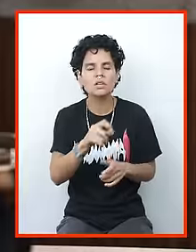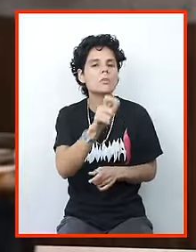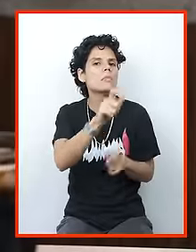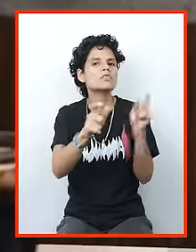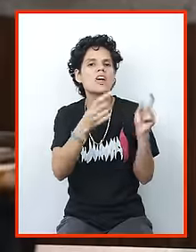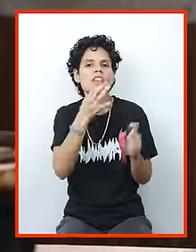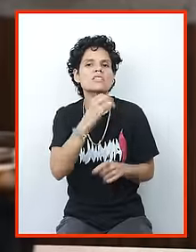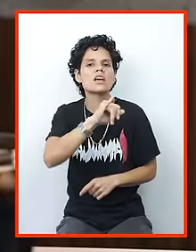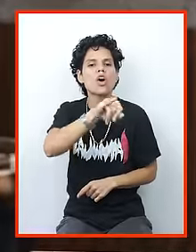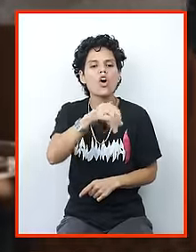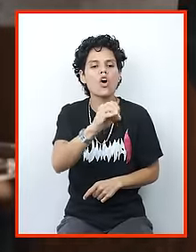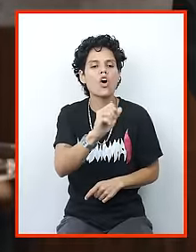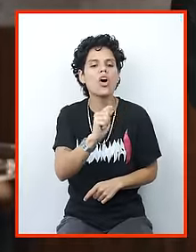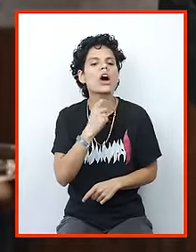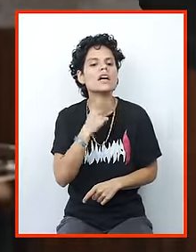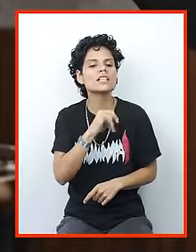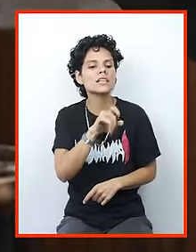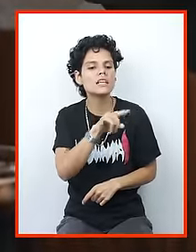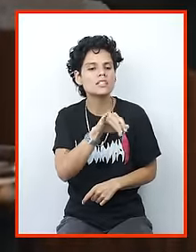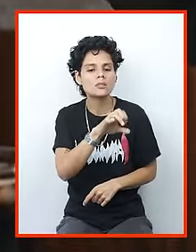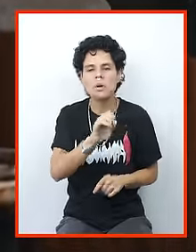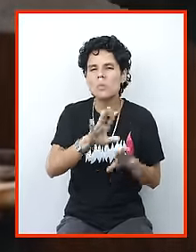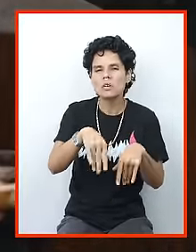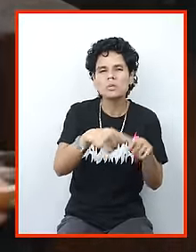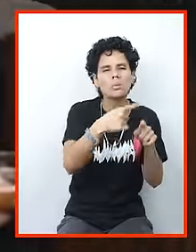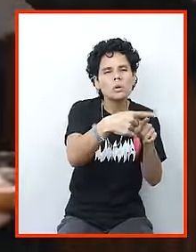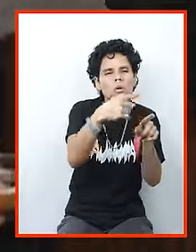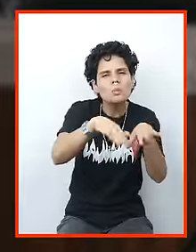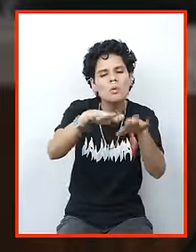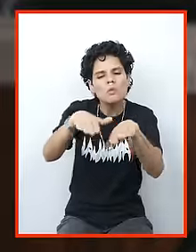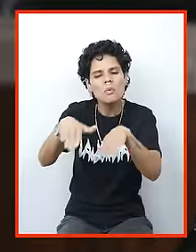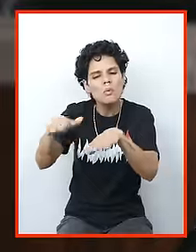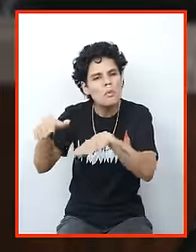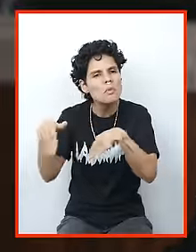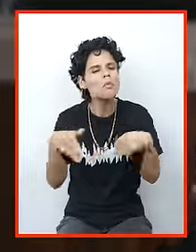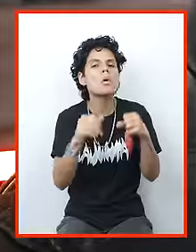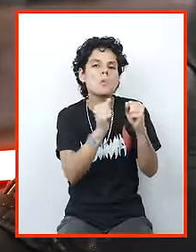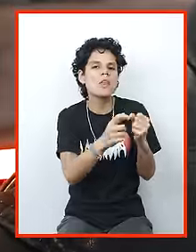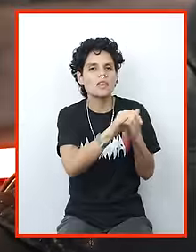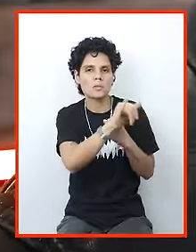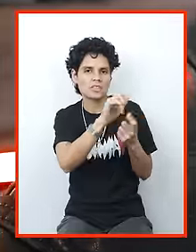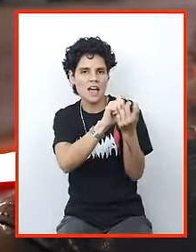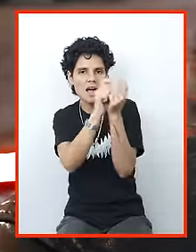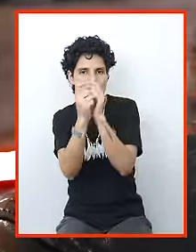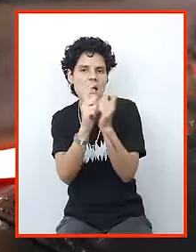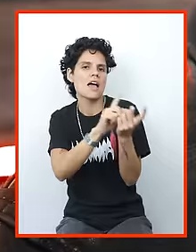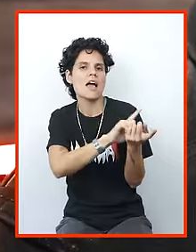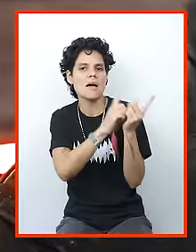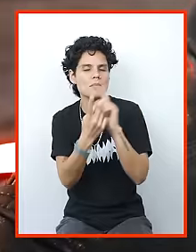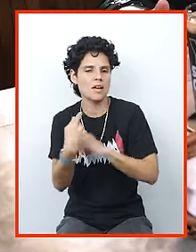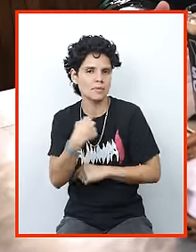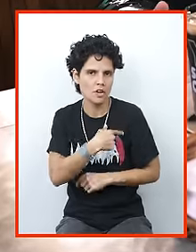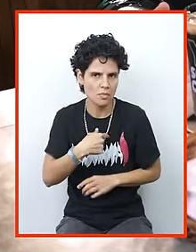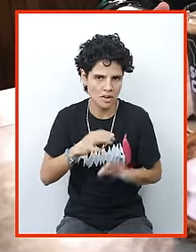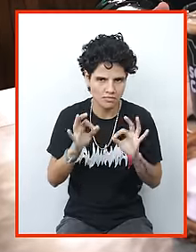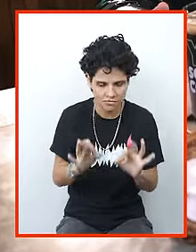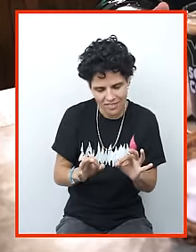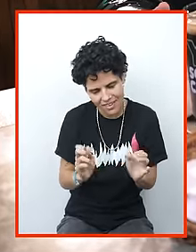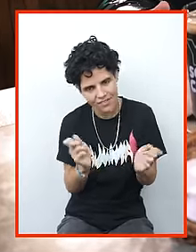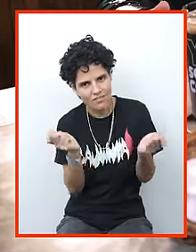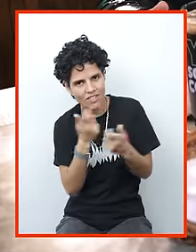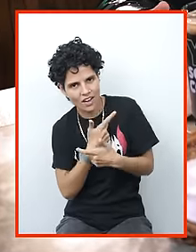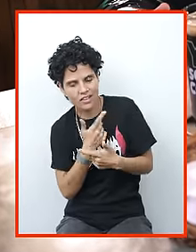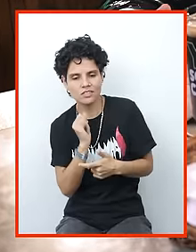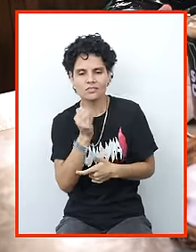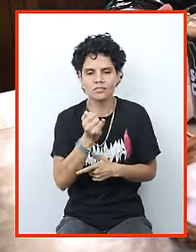todos los que te llaman Joaquísimo, Pedrísimo, Panchísimo, Julísimo, tienen una oportunidad de... Claro. Un nombre de campo. Sí, siempre hay tiempo